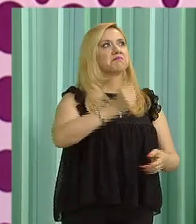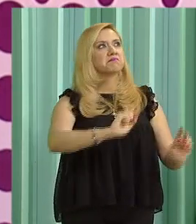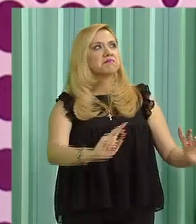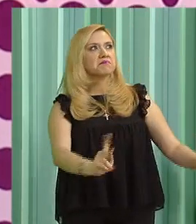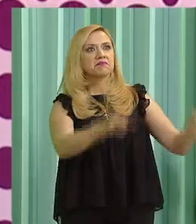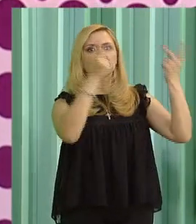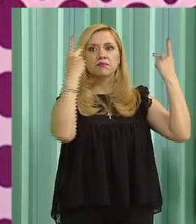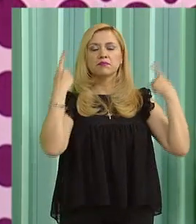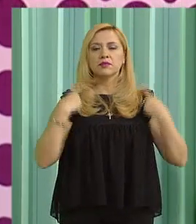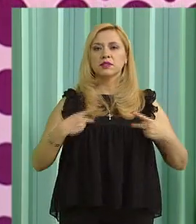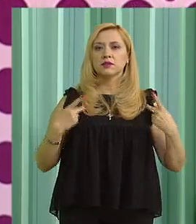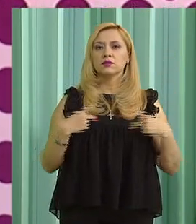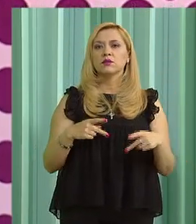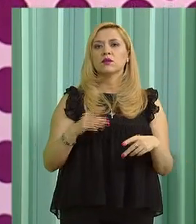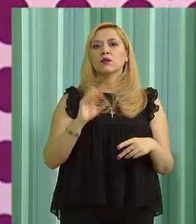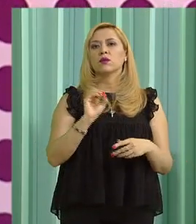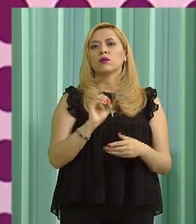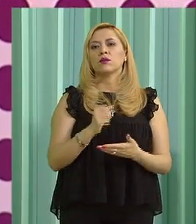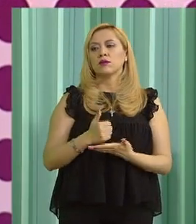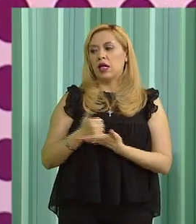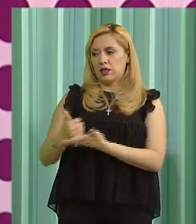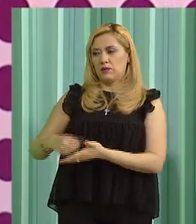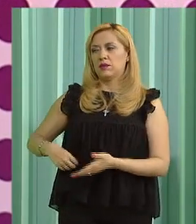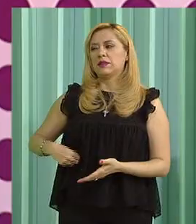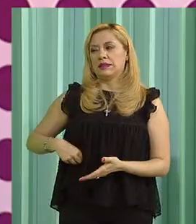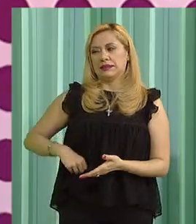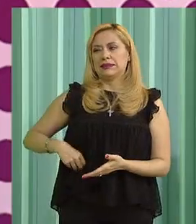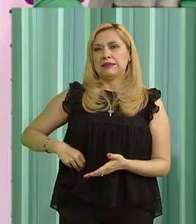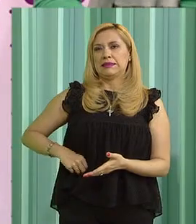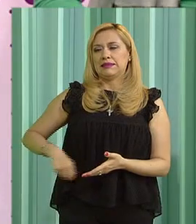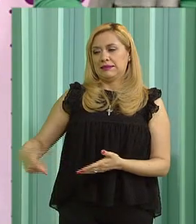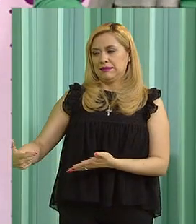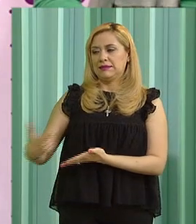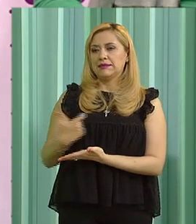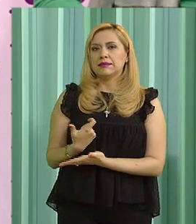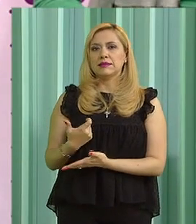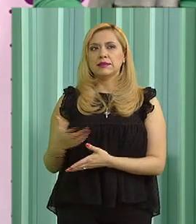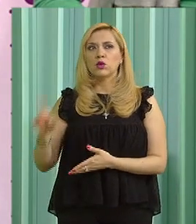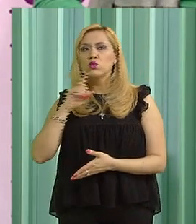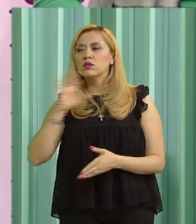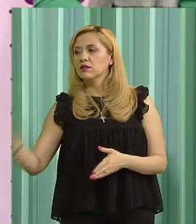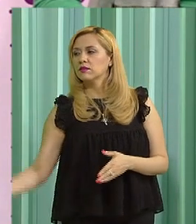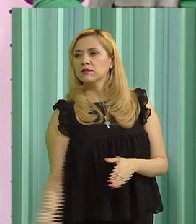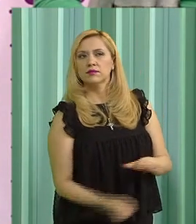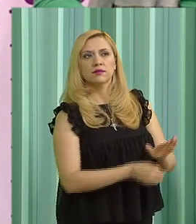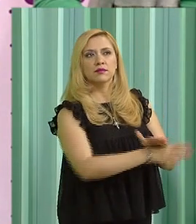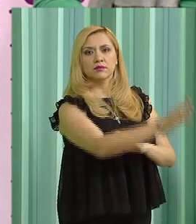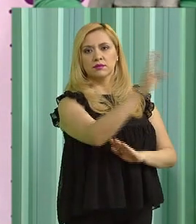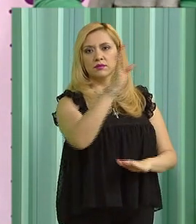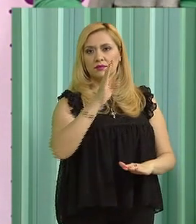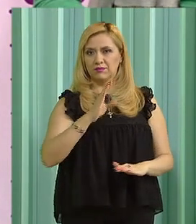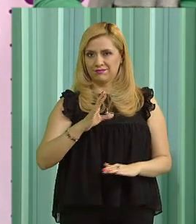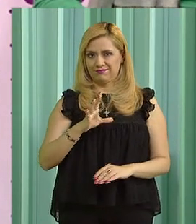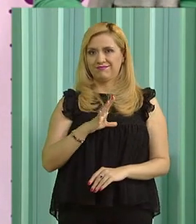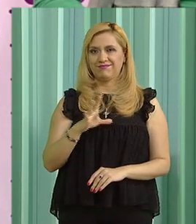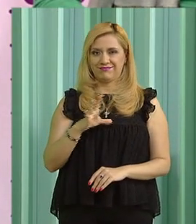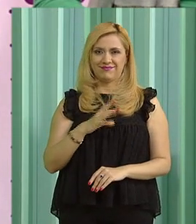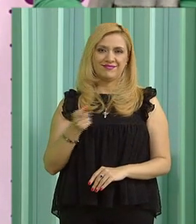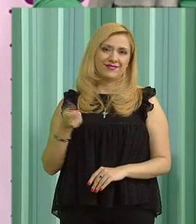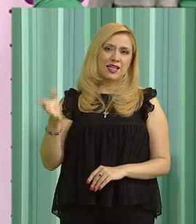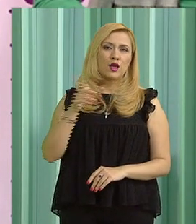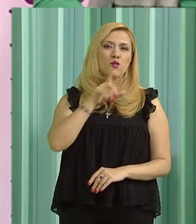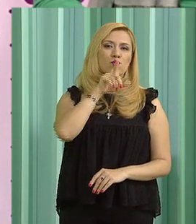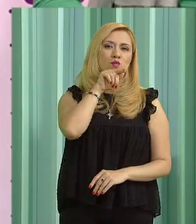les ayudan a cambio de una paga. Y en muchas ocasiones pues